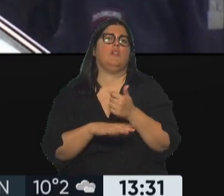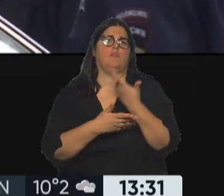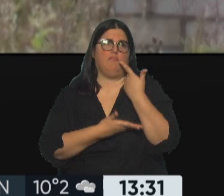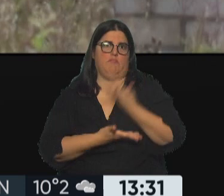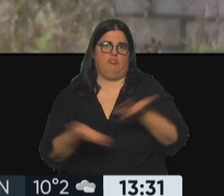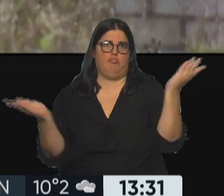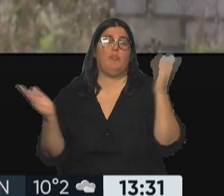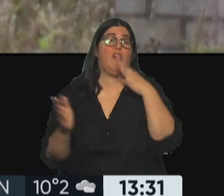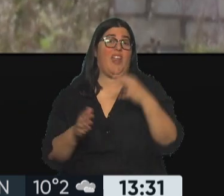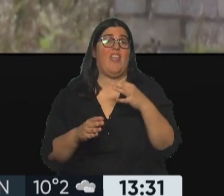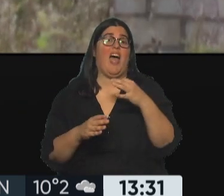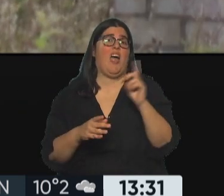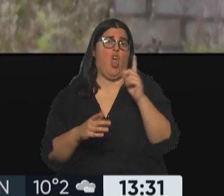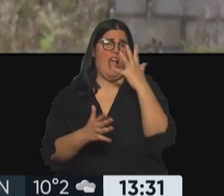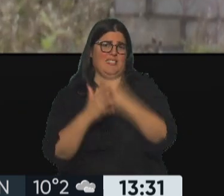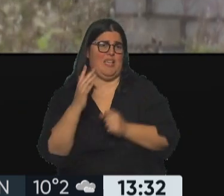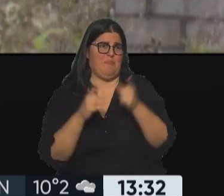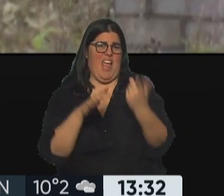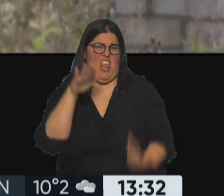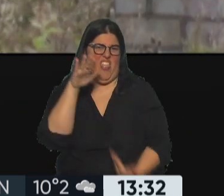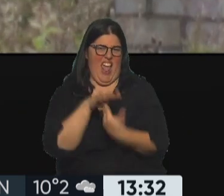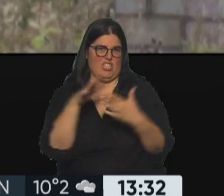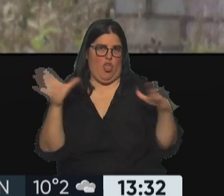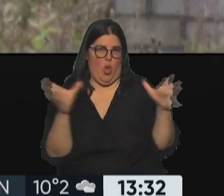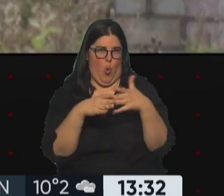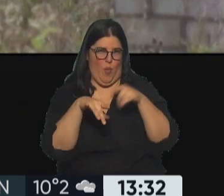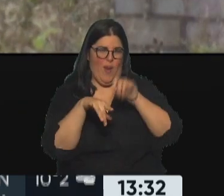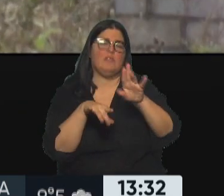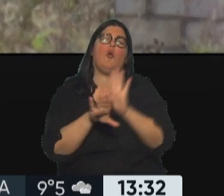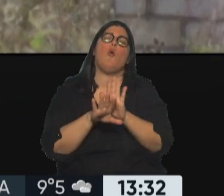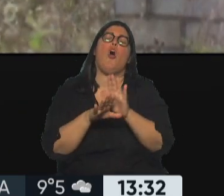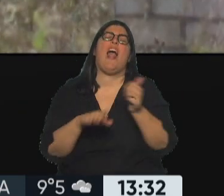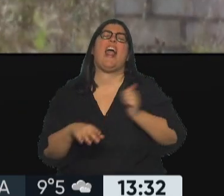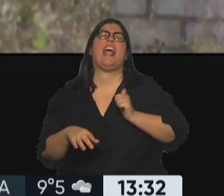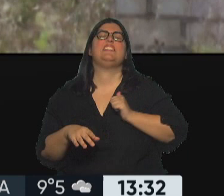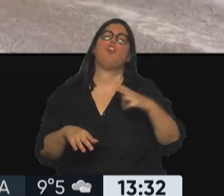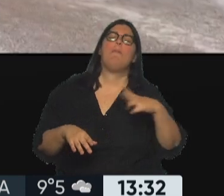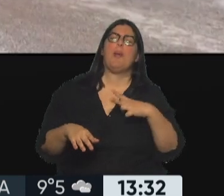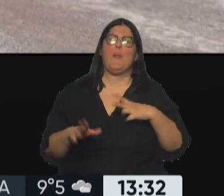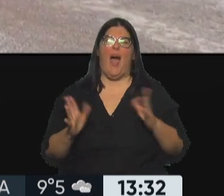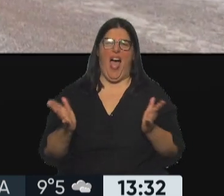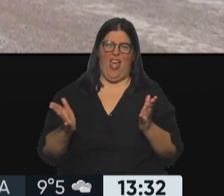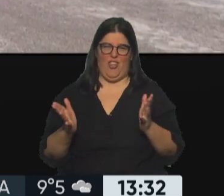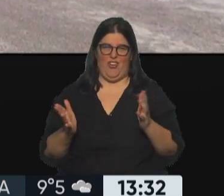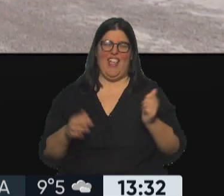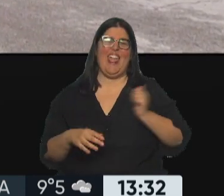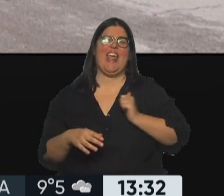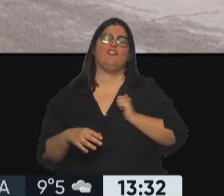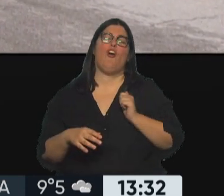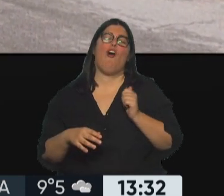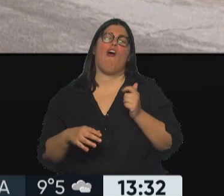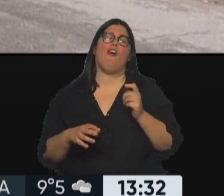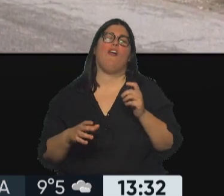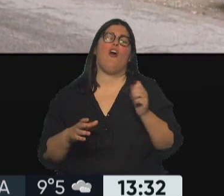su liderazgo de este grupo, de este ejército privado, ejército o fuerza